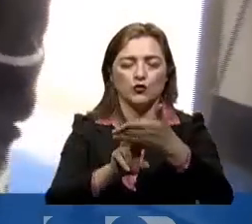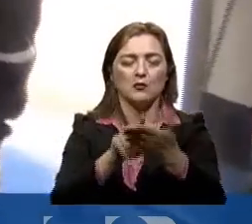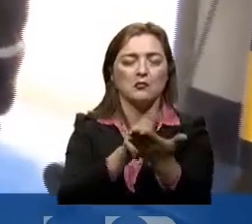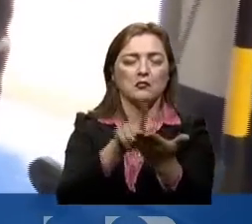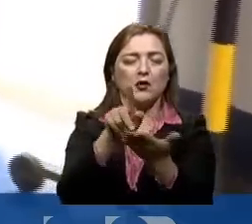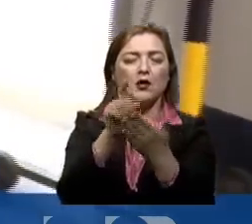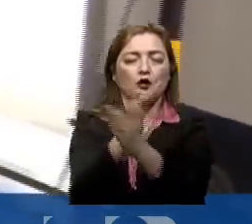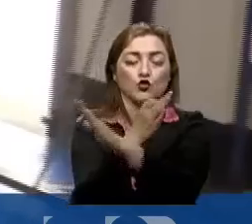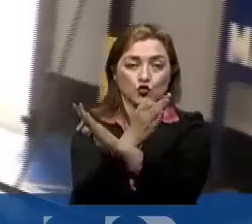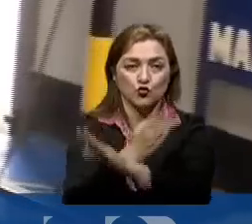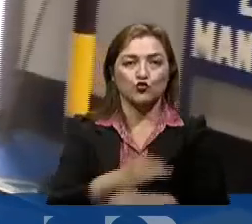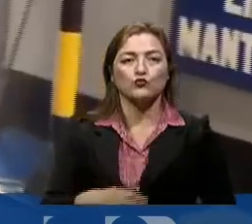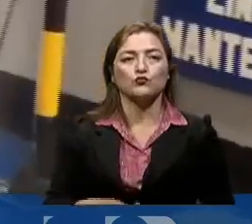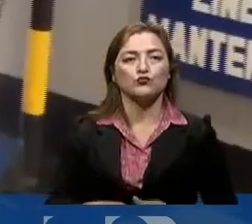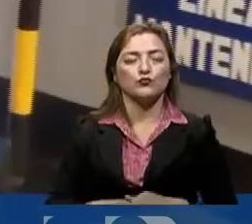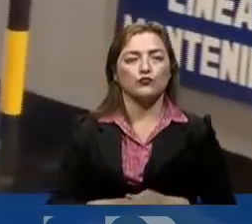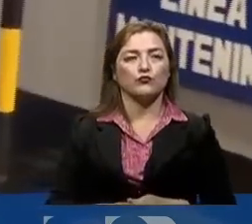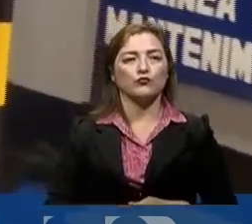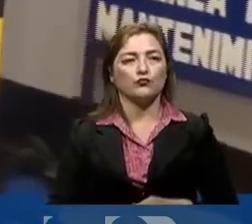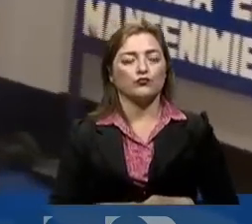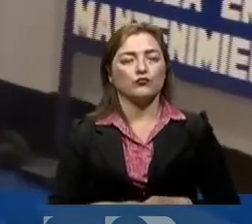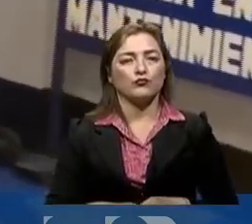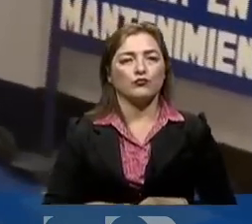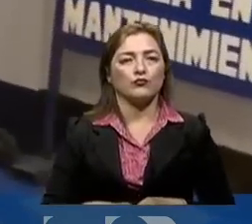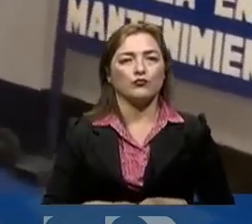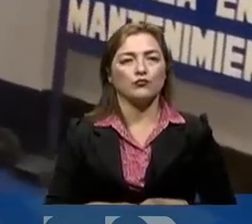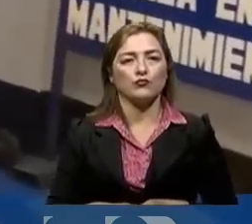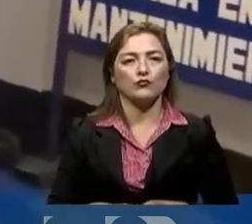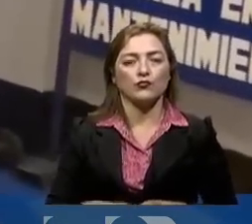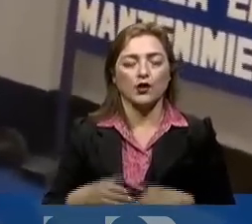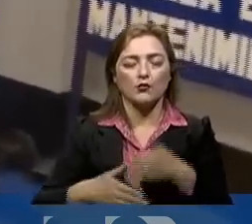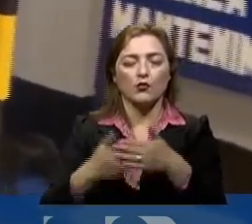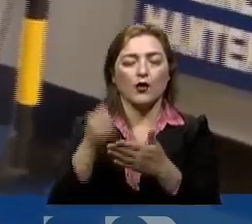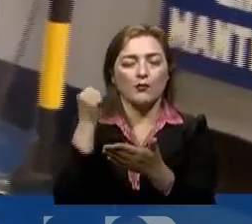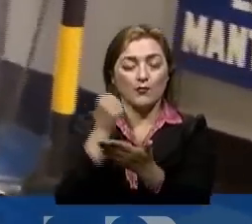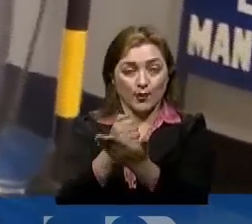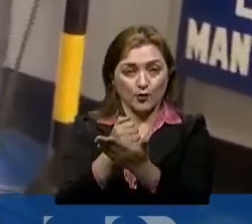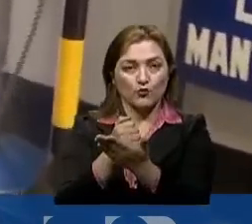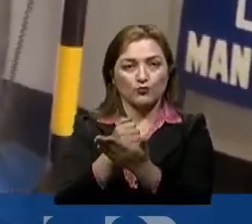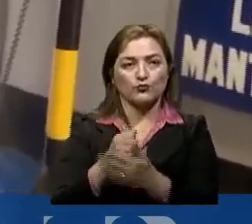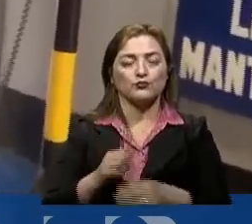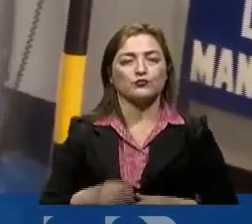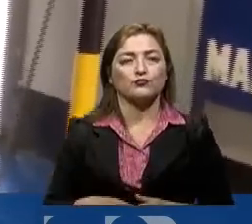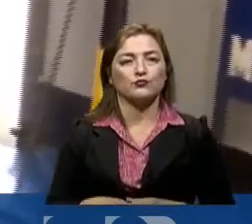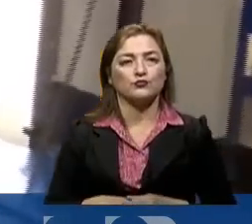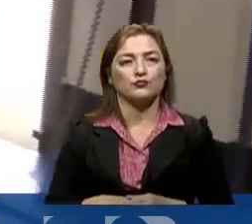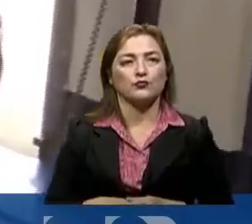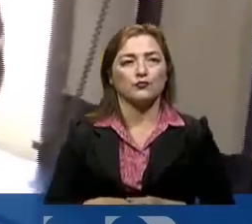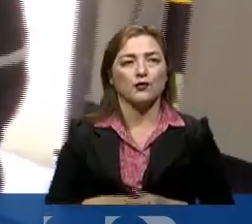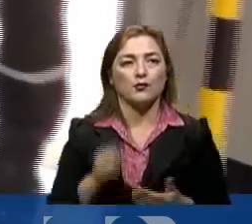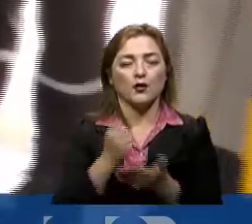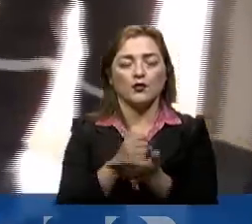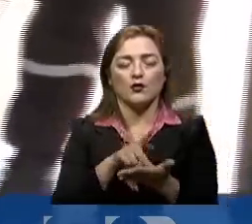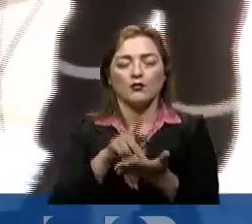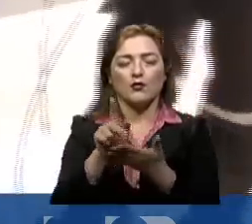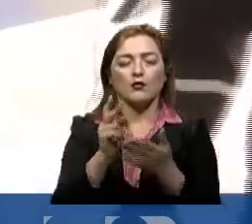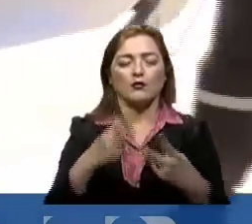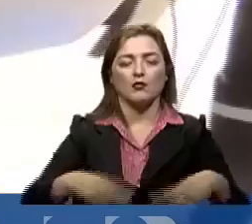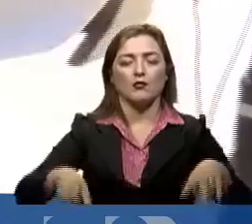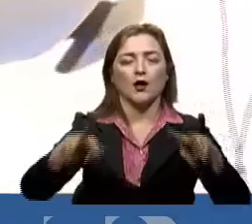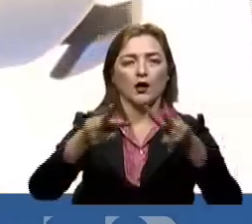para tomar su turno. Toda vez que ha pasado la revisión técnica vehicular, procede a matricular. Para matricular debe cancelar el valor de